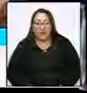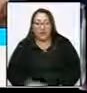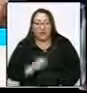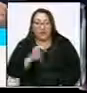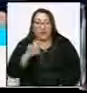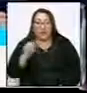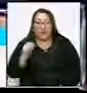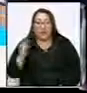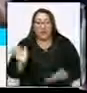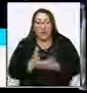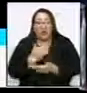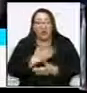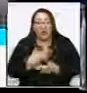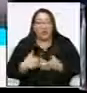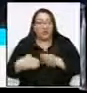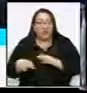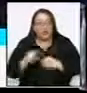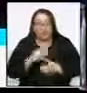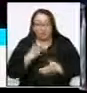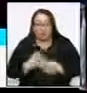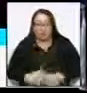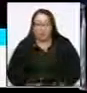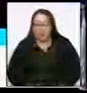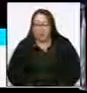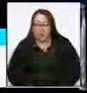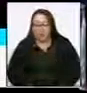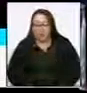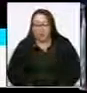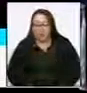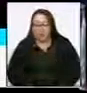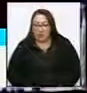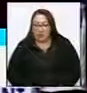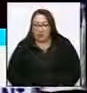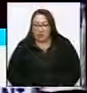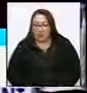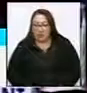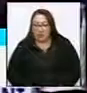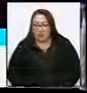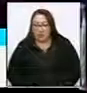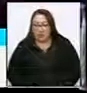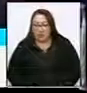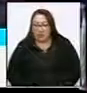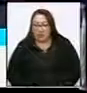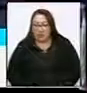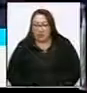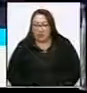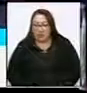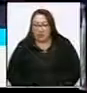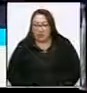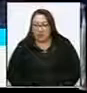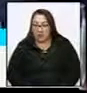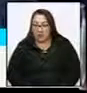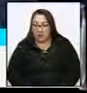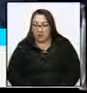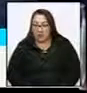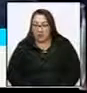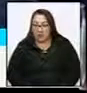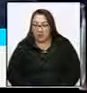del presidente que generan crisis, yo creo que en este caso esta